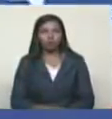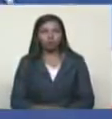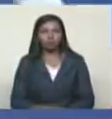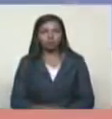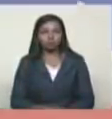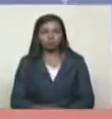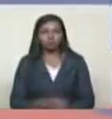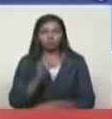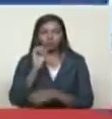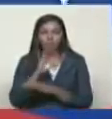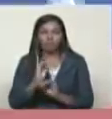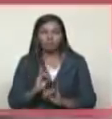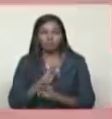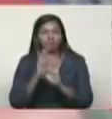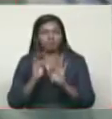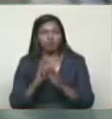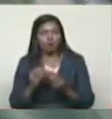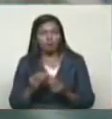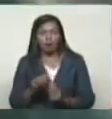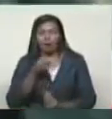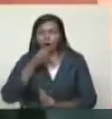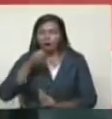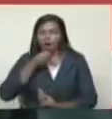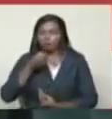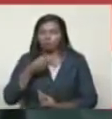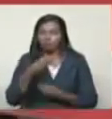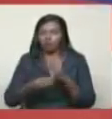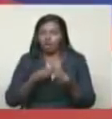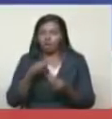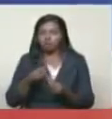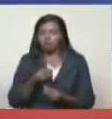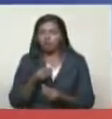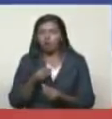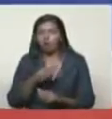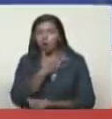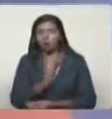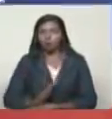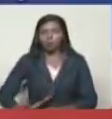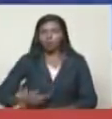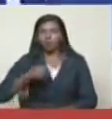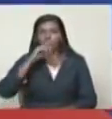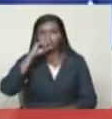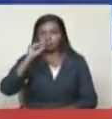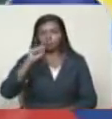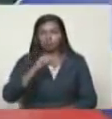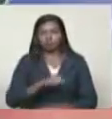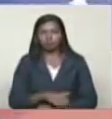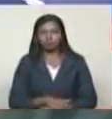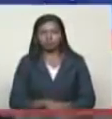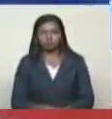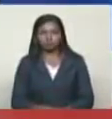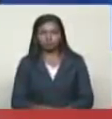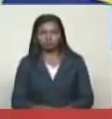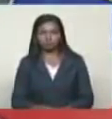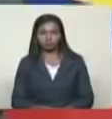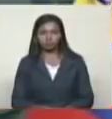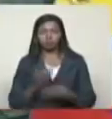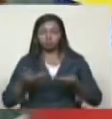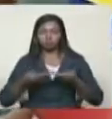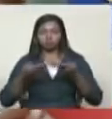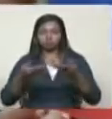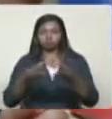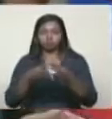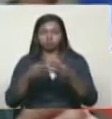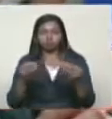las palabras, del discurso del comandante en jefe del cuerpo castrense en esta